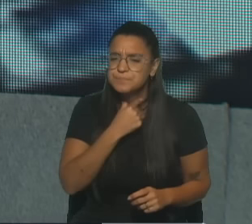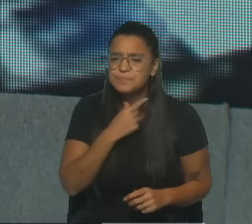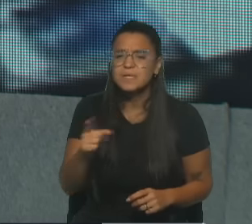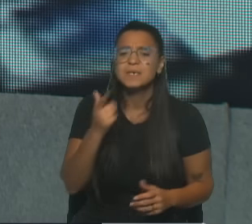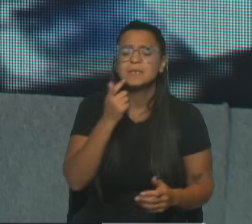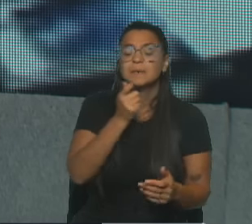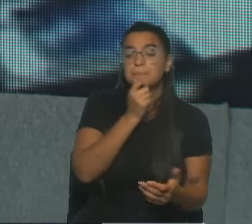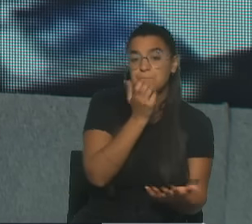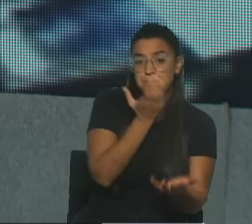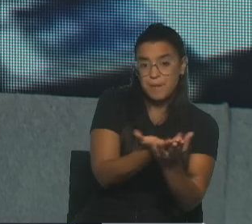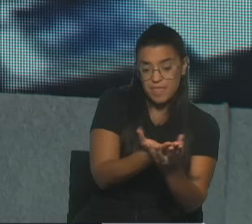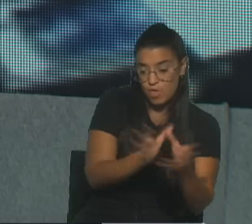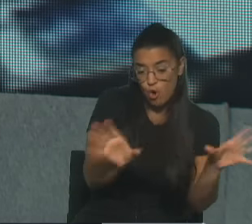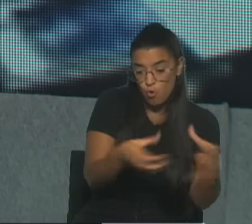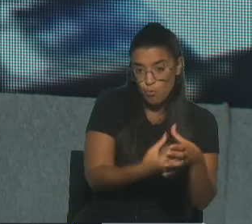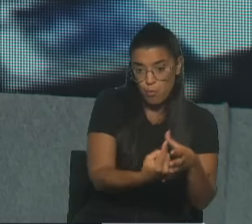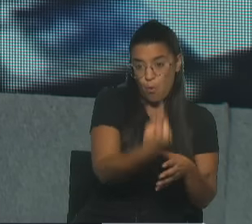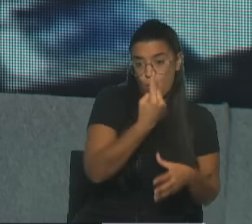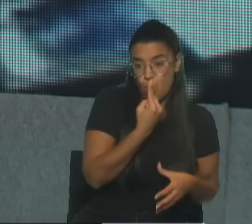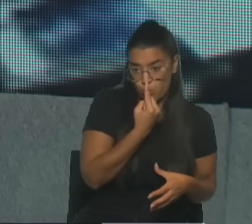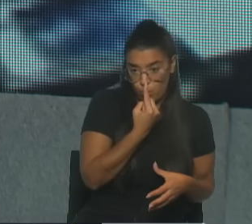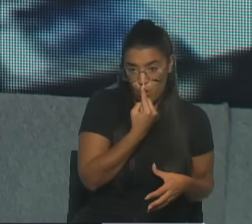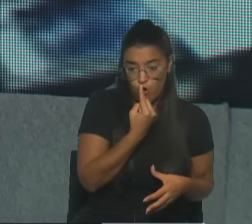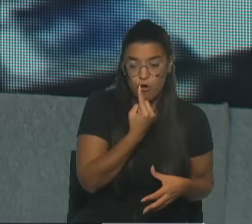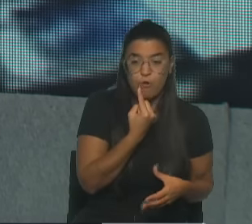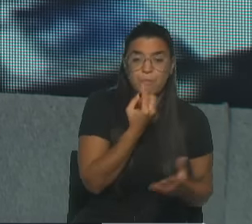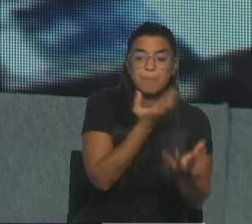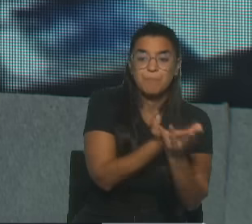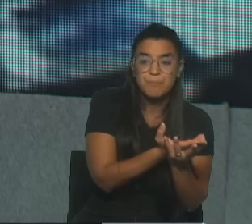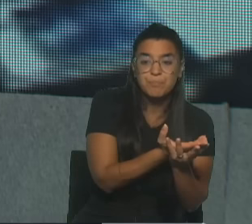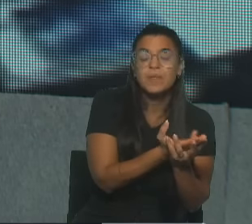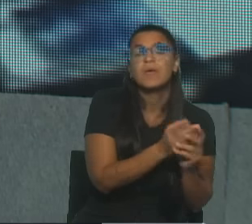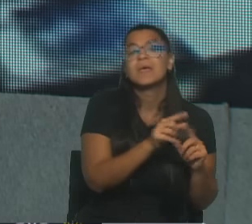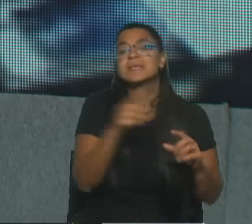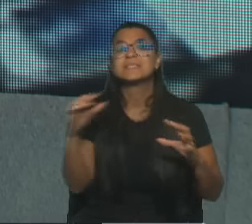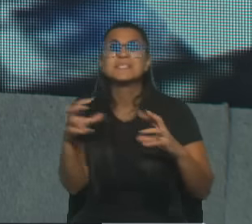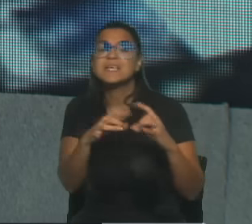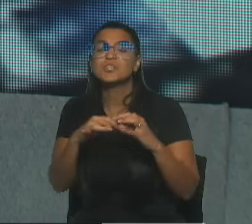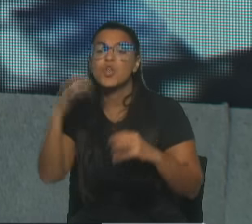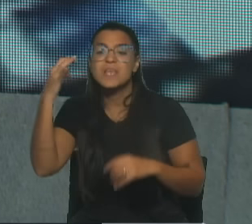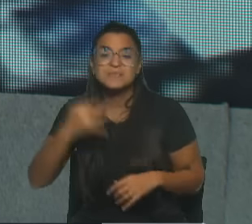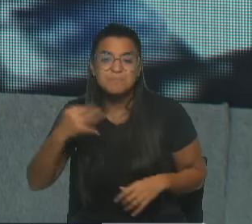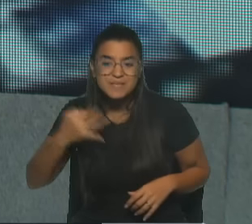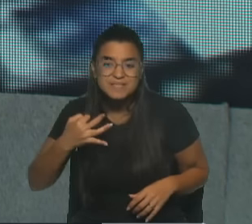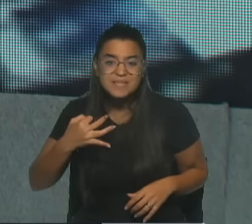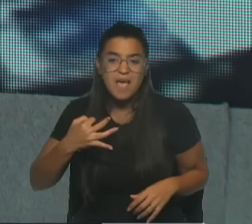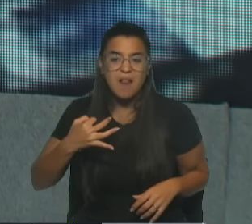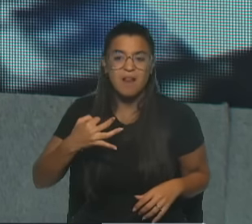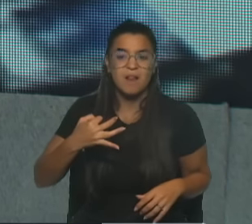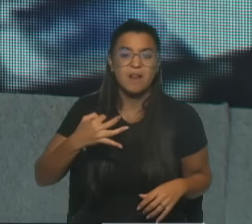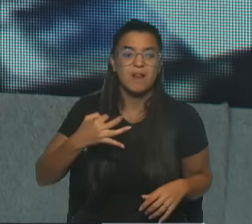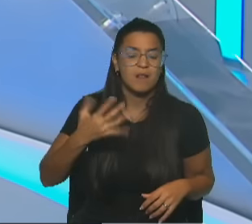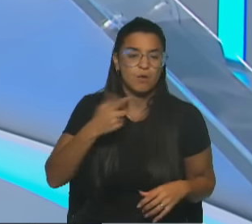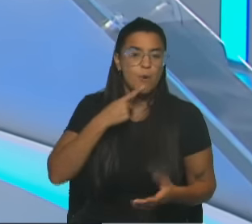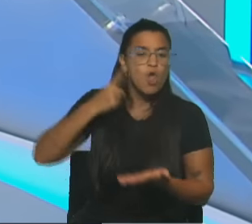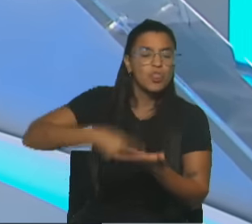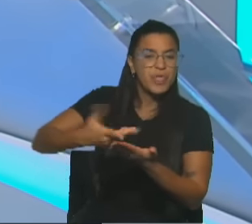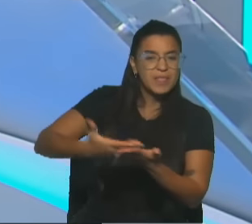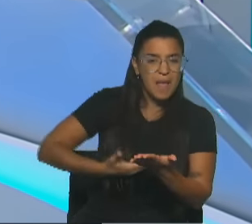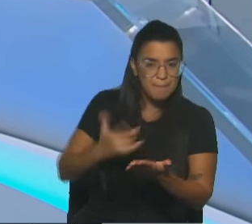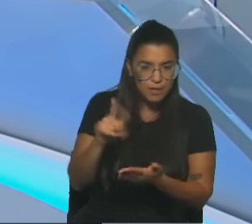pedido de un sector político partidario y es una sesión especial se trata no hay dictamen qué qué